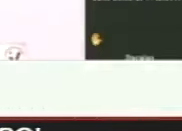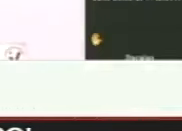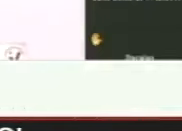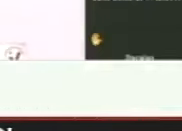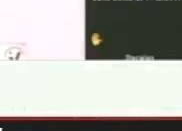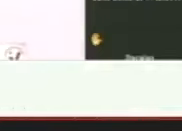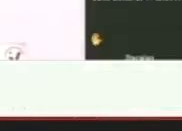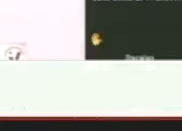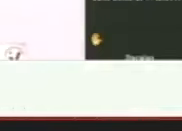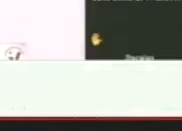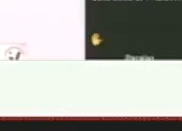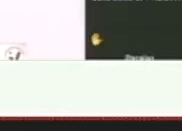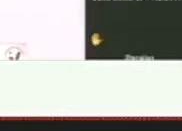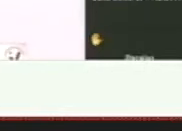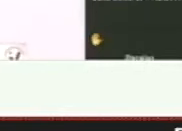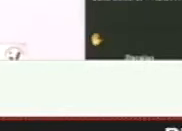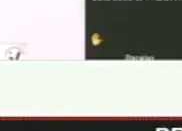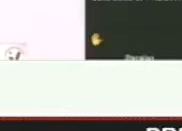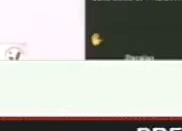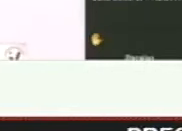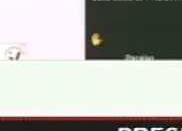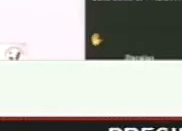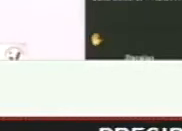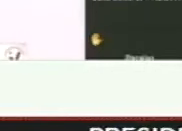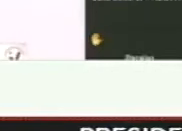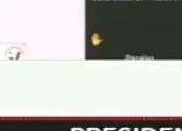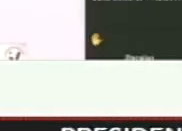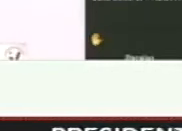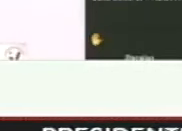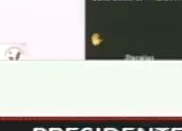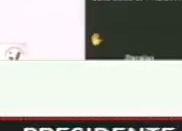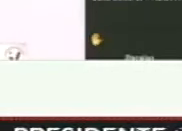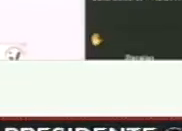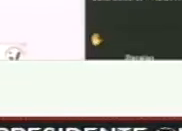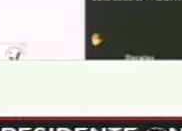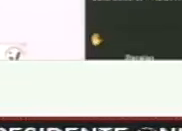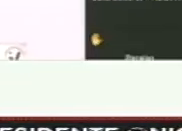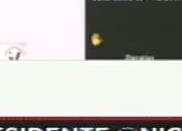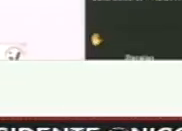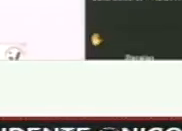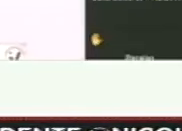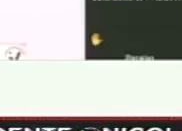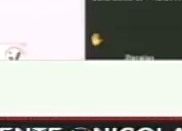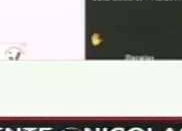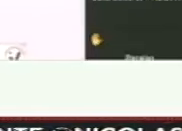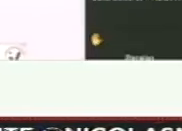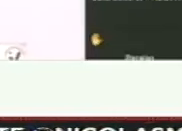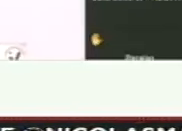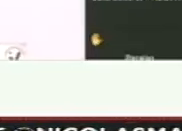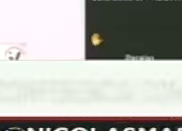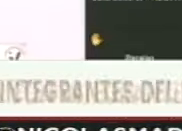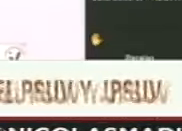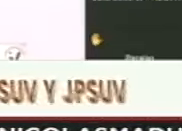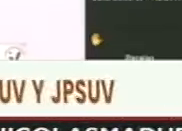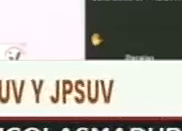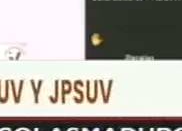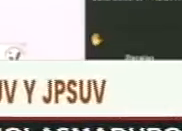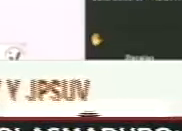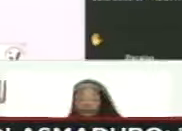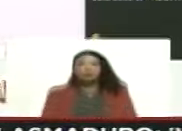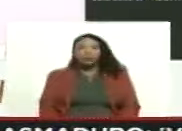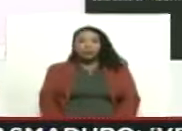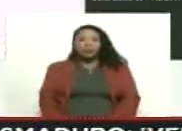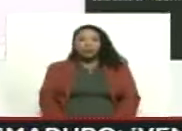la por la calle del medio como dicen el pueblo salió a la calle a expresar su su opinión a